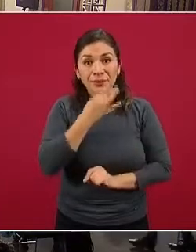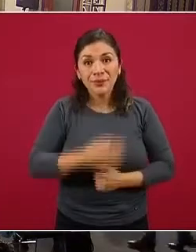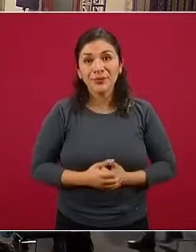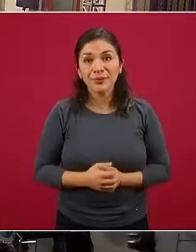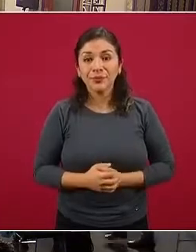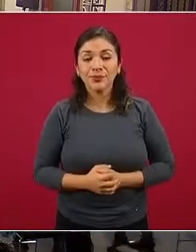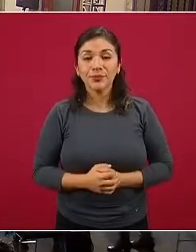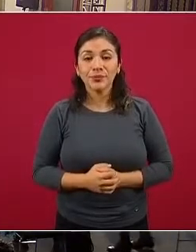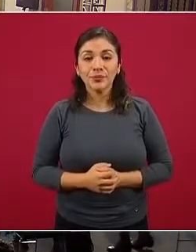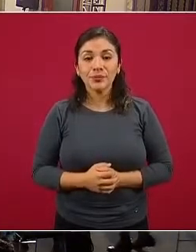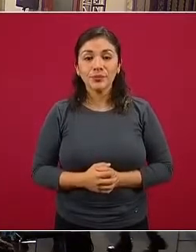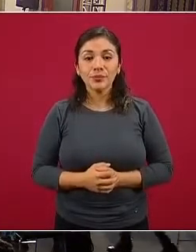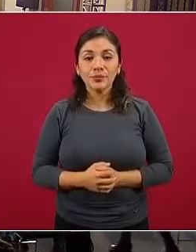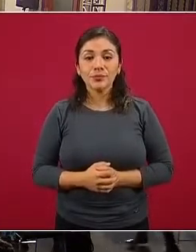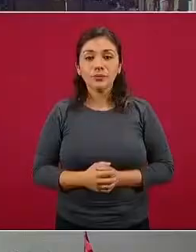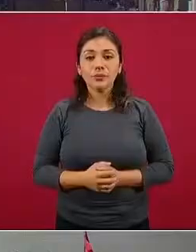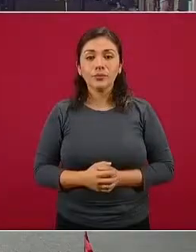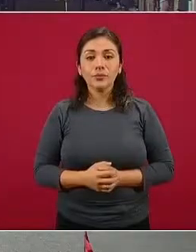si...